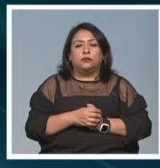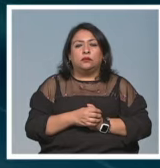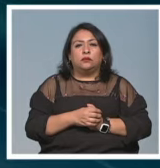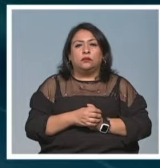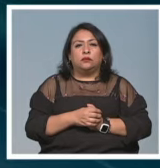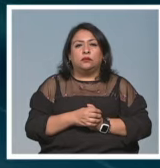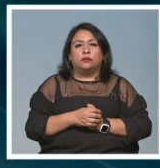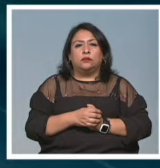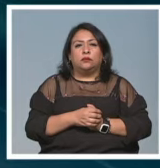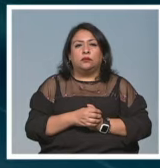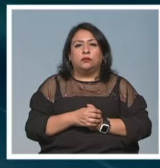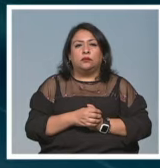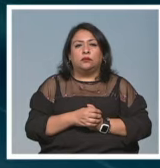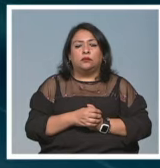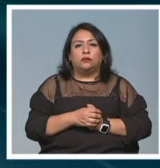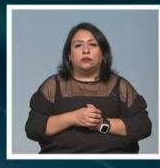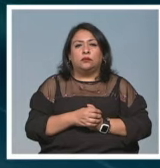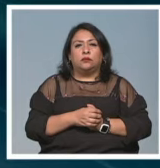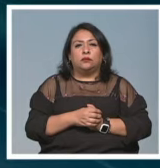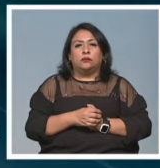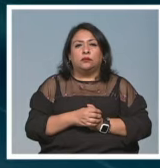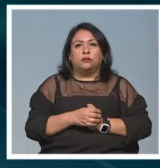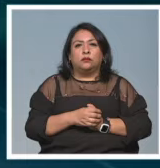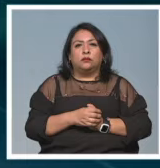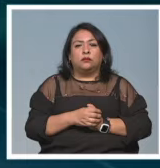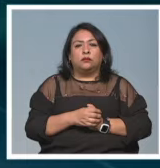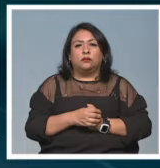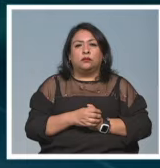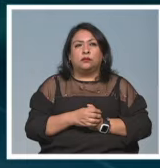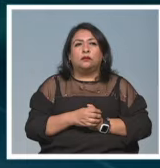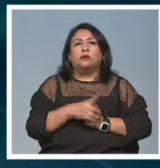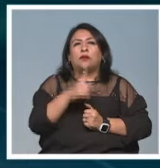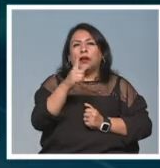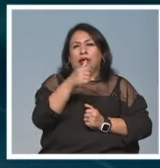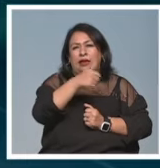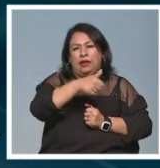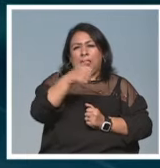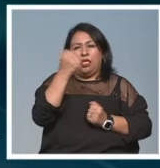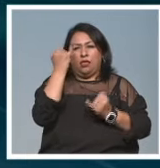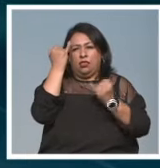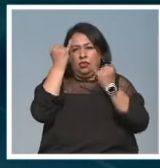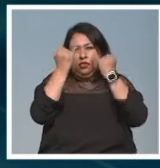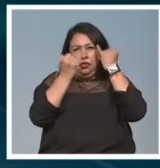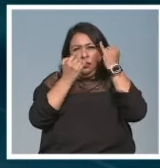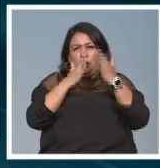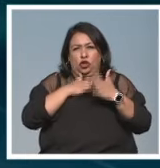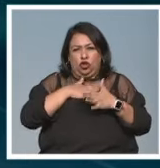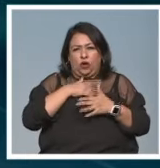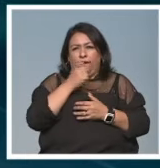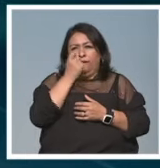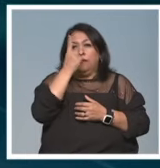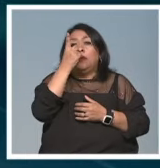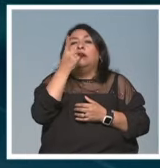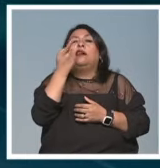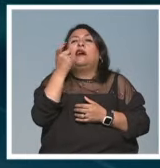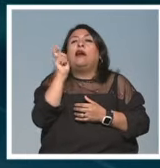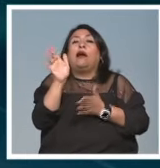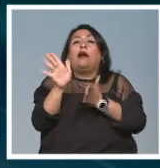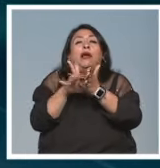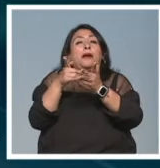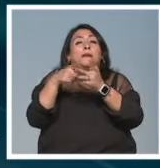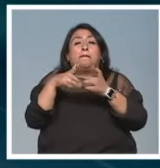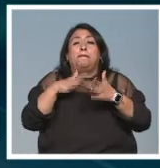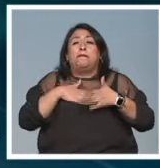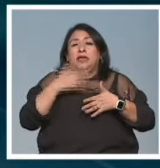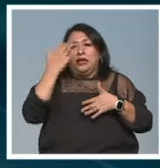diera un poco de frescura. Cada una de las creaciones que he hecho parten de mi experiencia